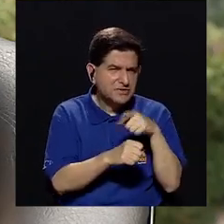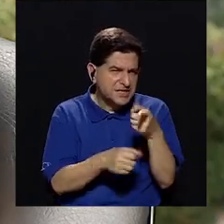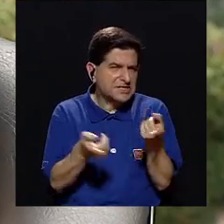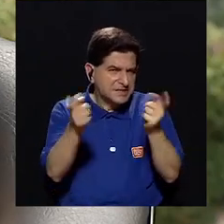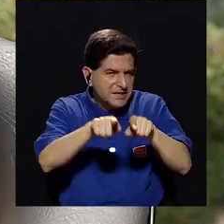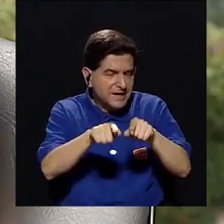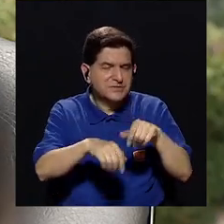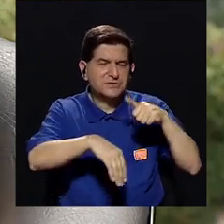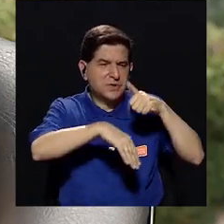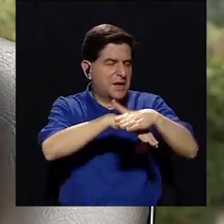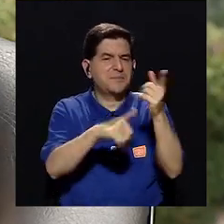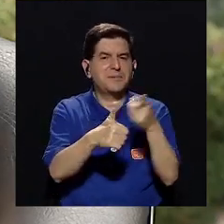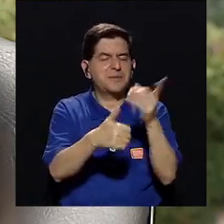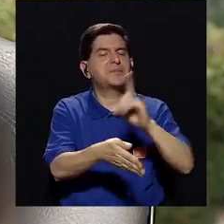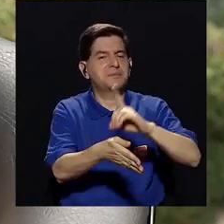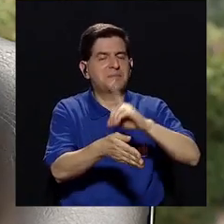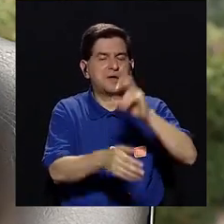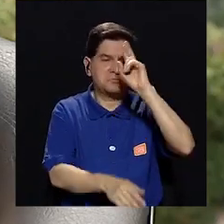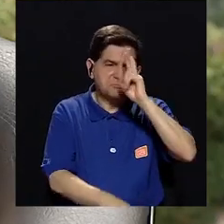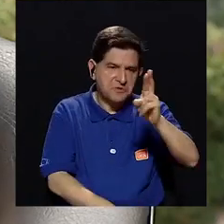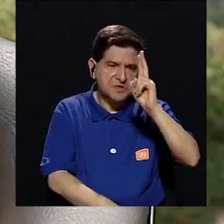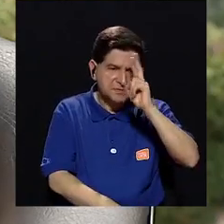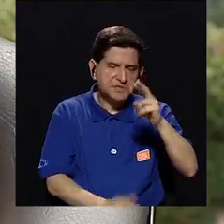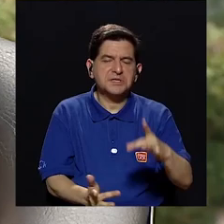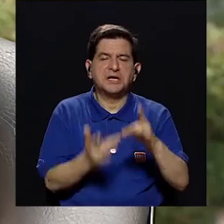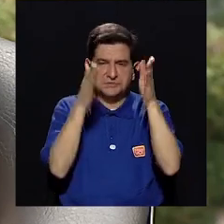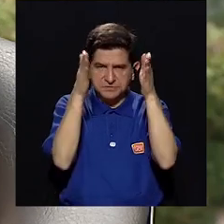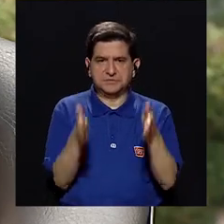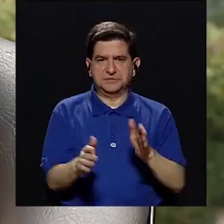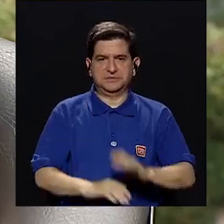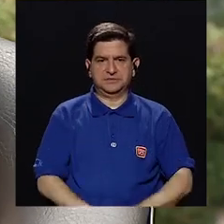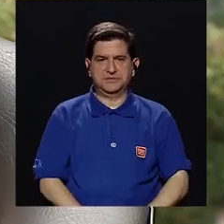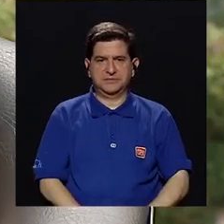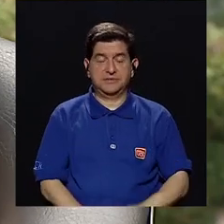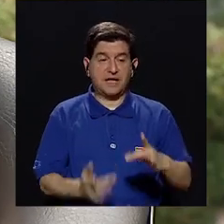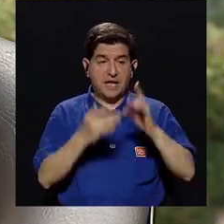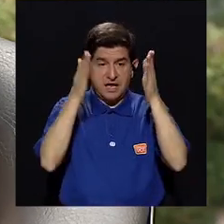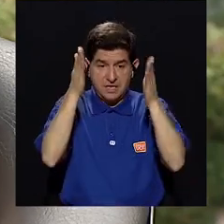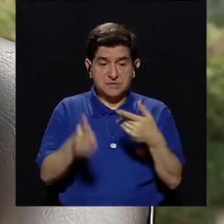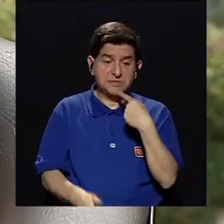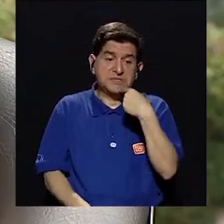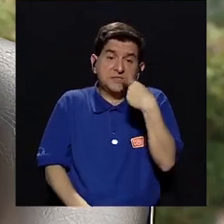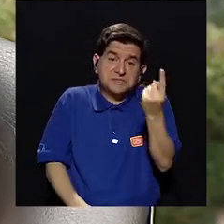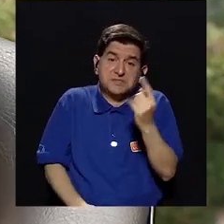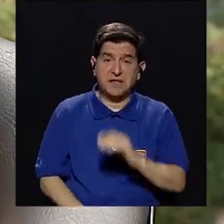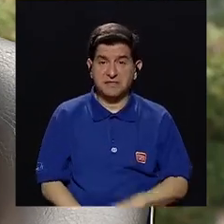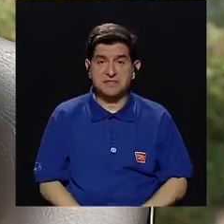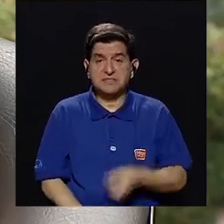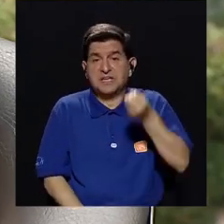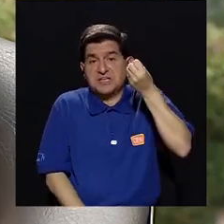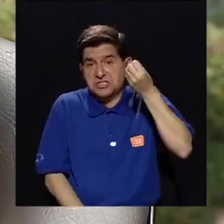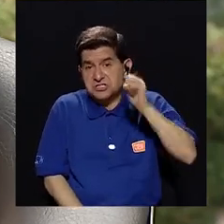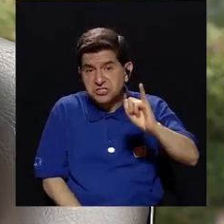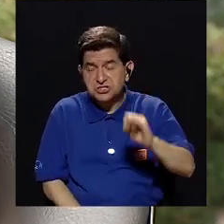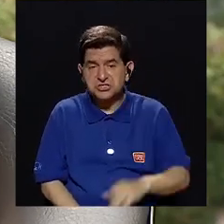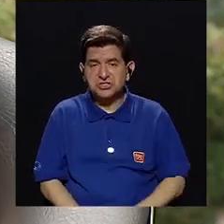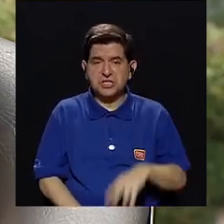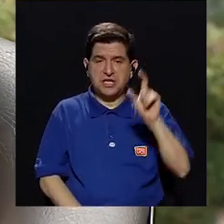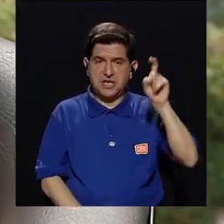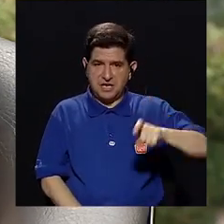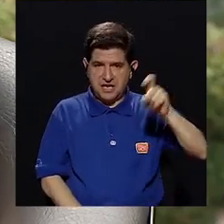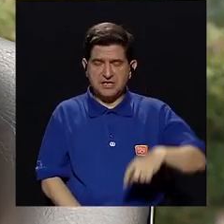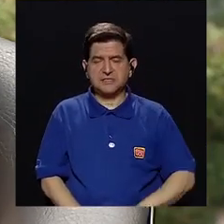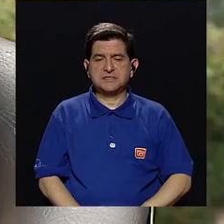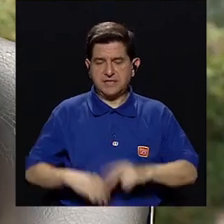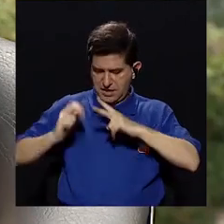al médico porque hay que ser respetuosa de los de los especialistas y el especialista dirá se le hace